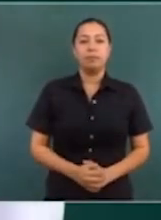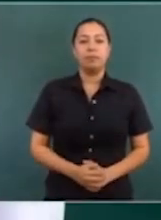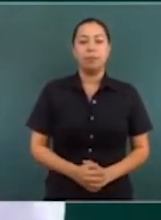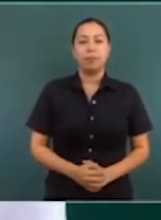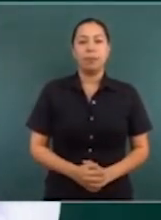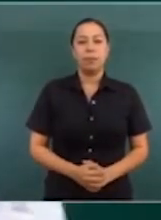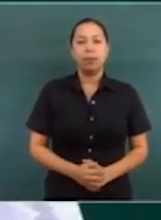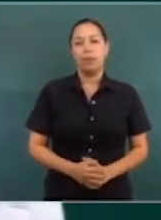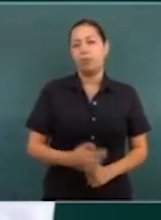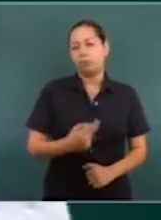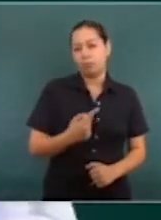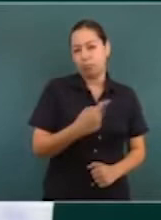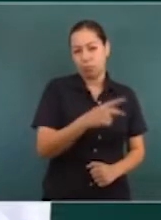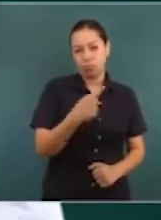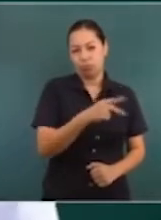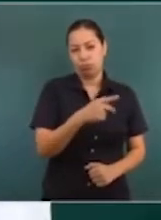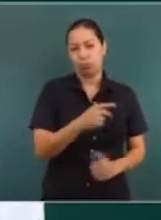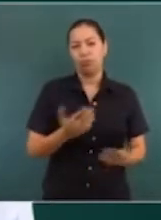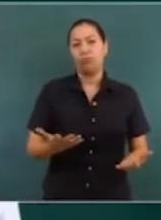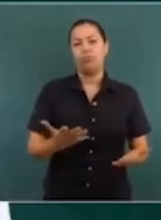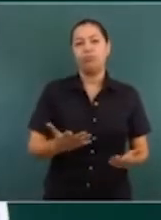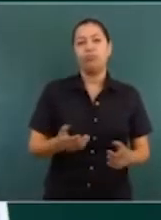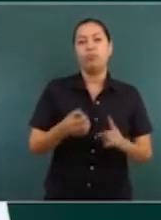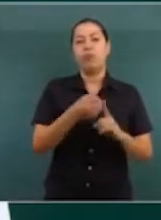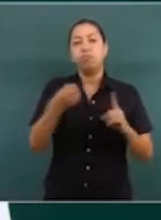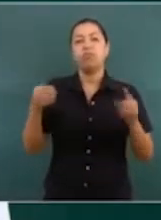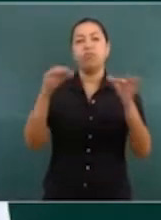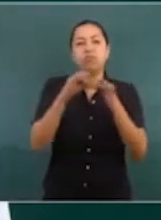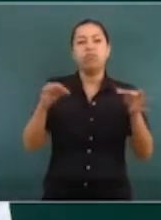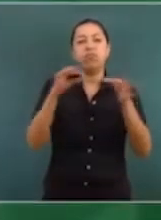sus homilías, sus discursos